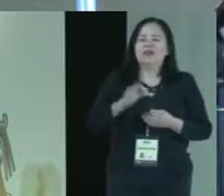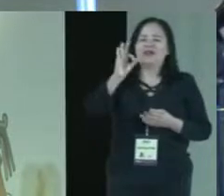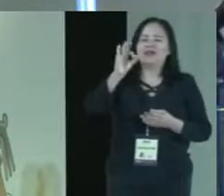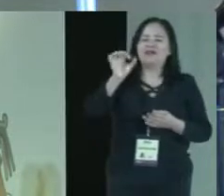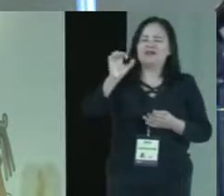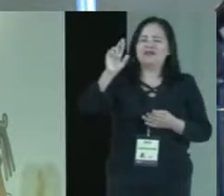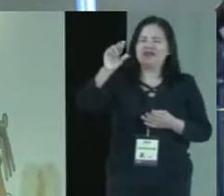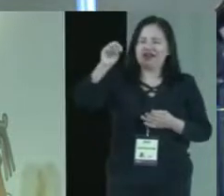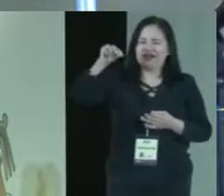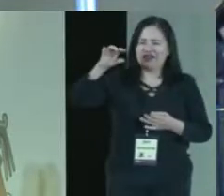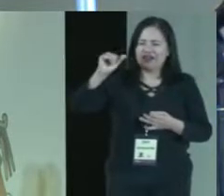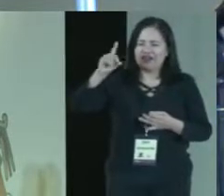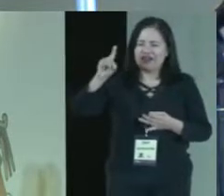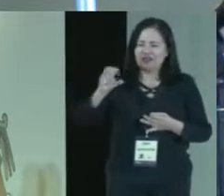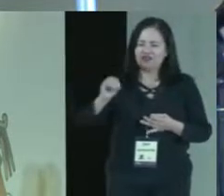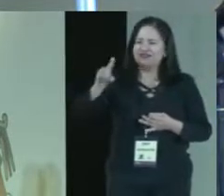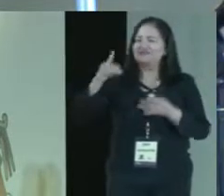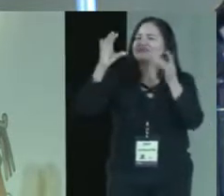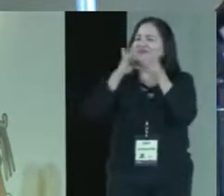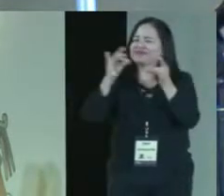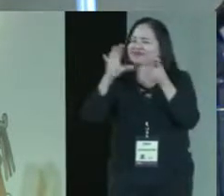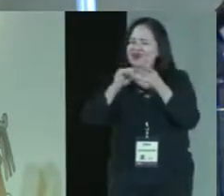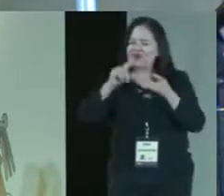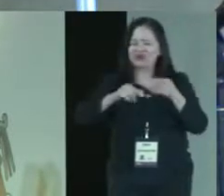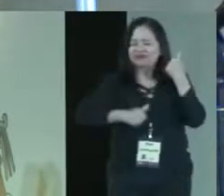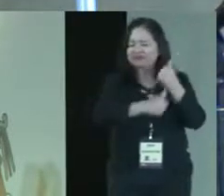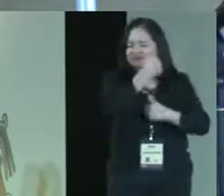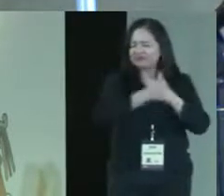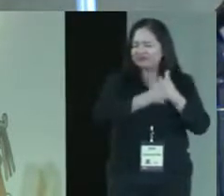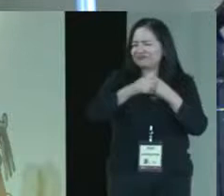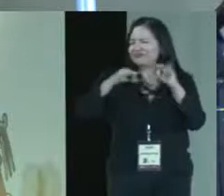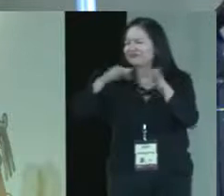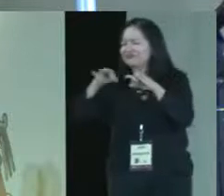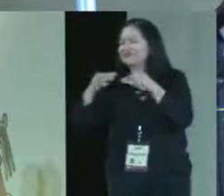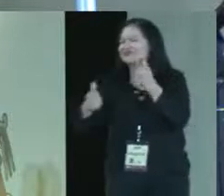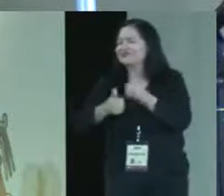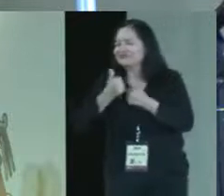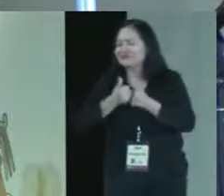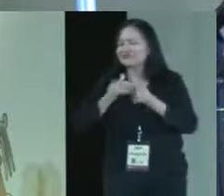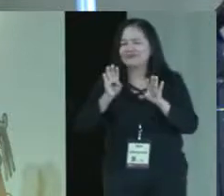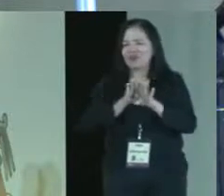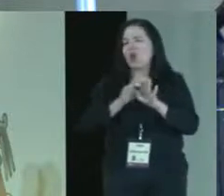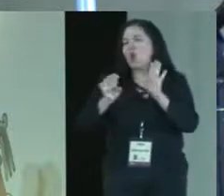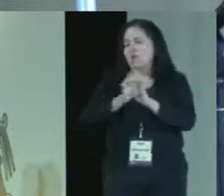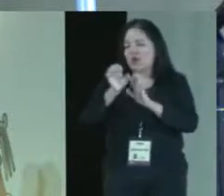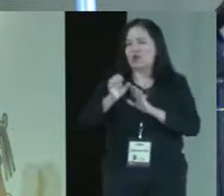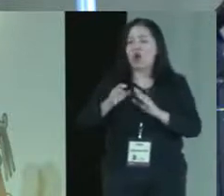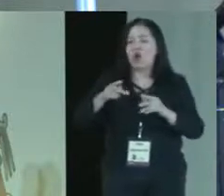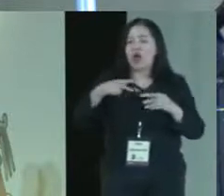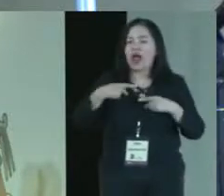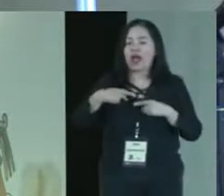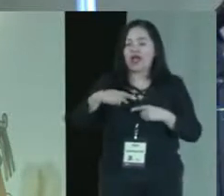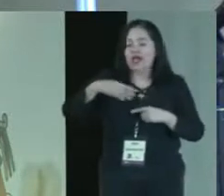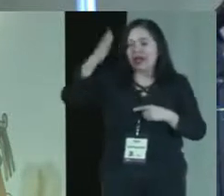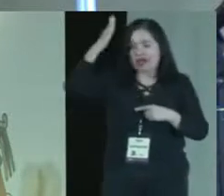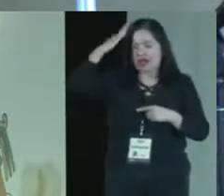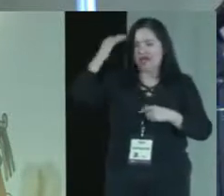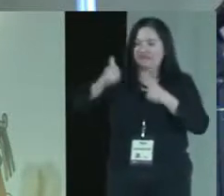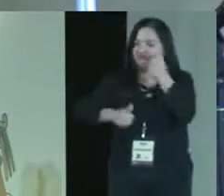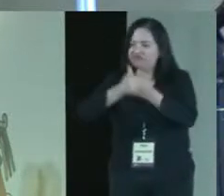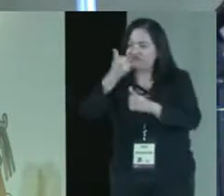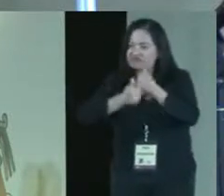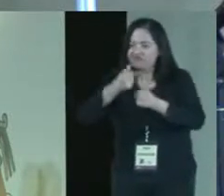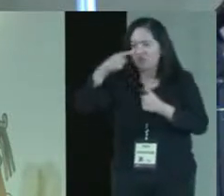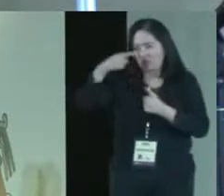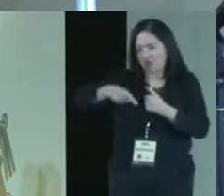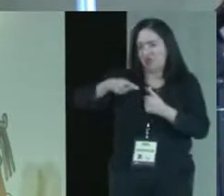para caracterizar los patrones de competitividad y desarrollo de la región. Al patrón competitivo basado en precios, tipos de